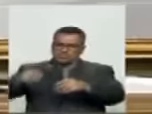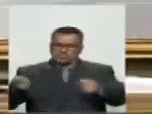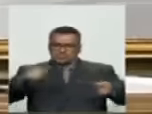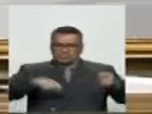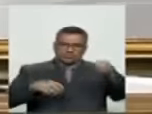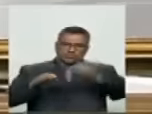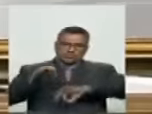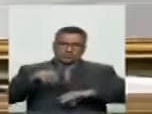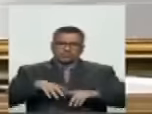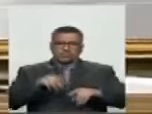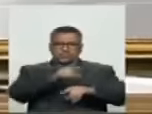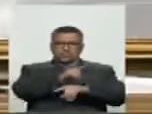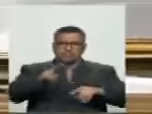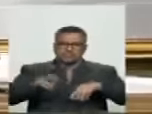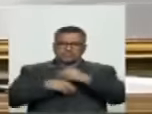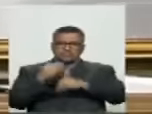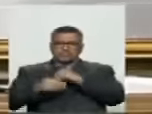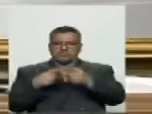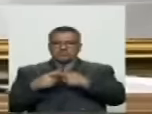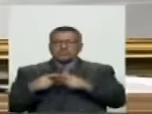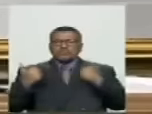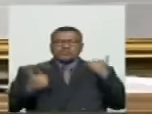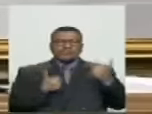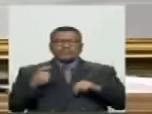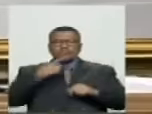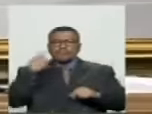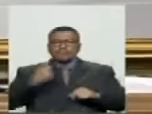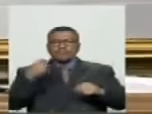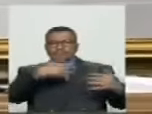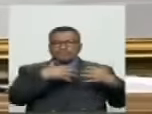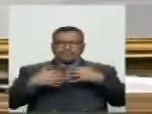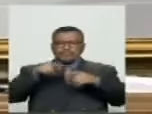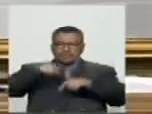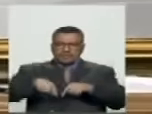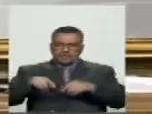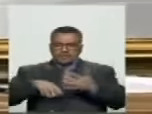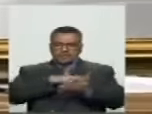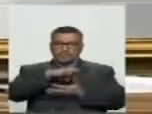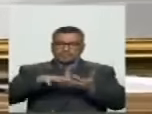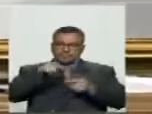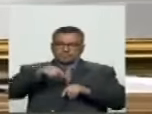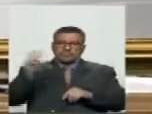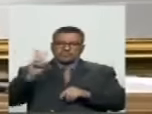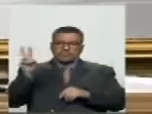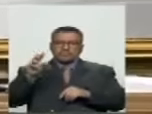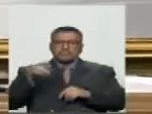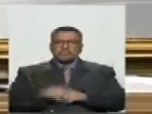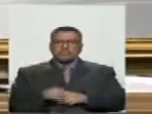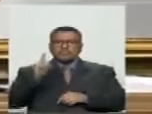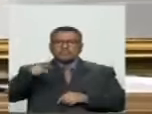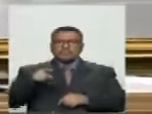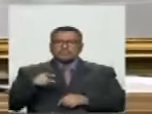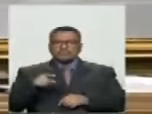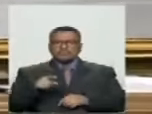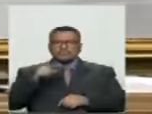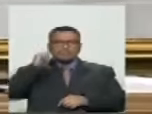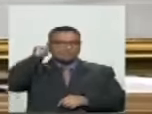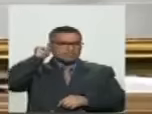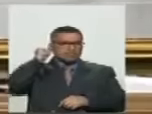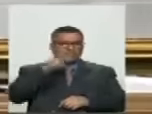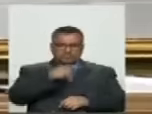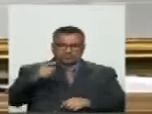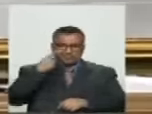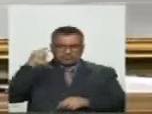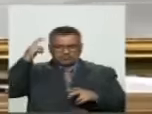ustedes para que se generara cuál situación de odio y de violencia en el país? Pero además, esta señora, que ustedes la